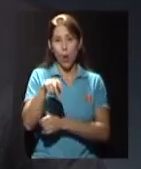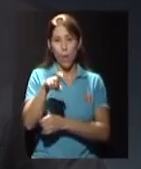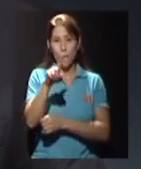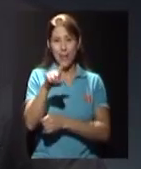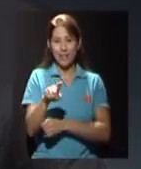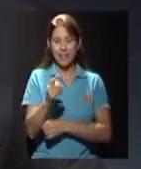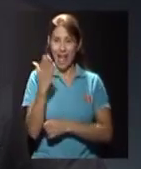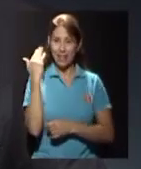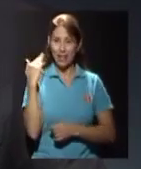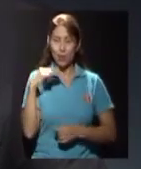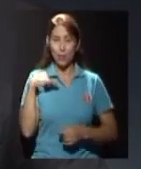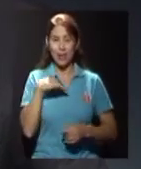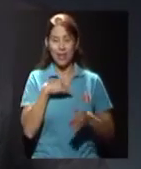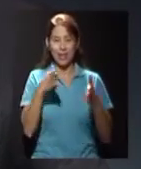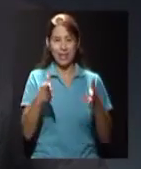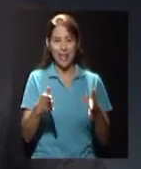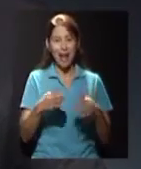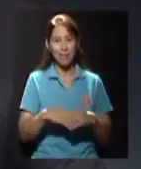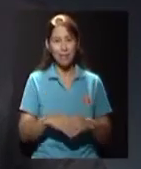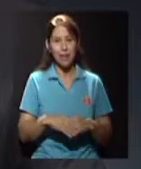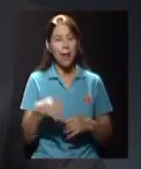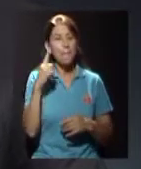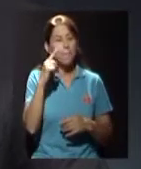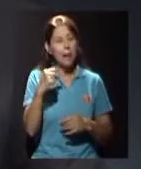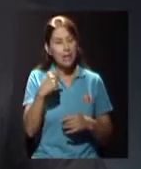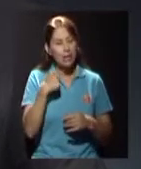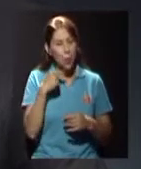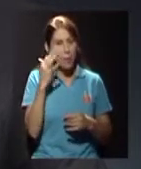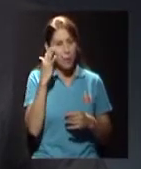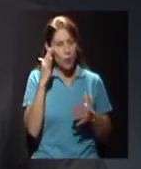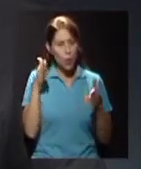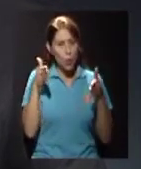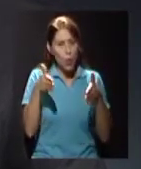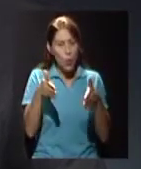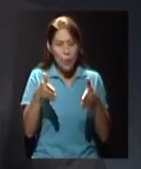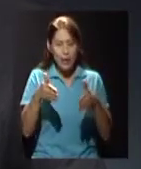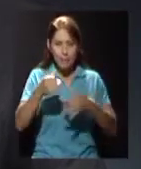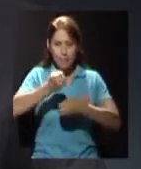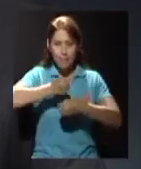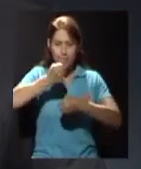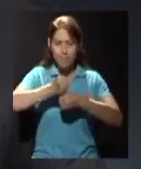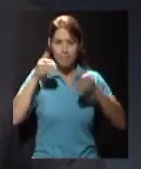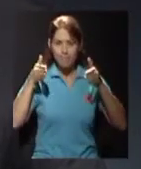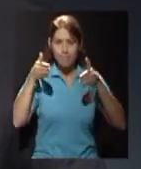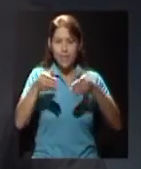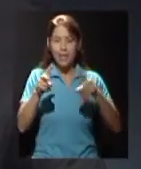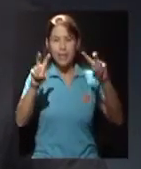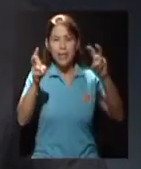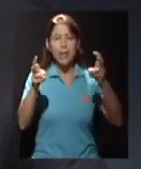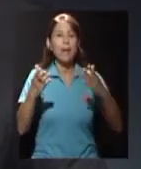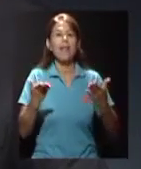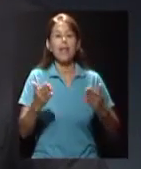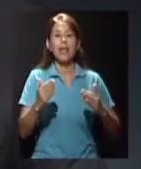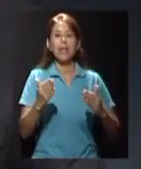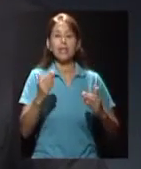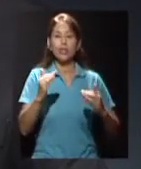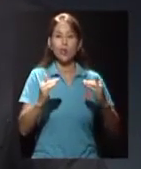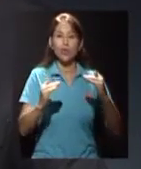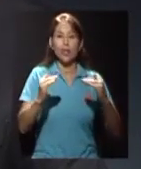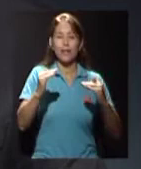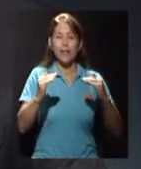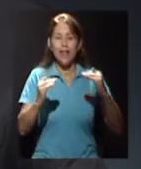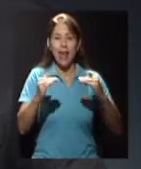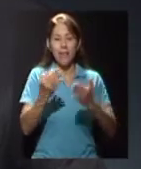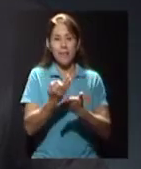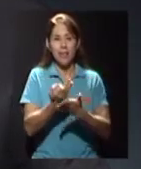para preocuparme y ocuparme especialmente del tema de la sostenibilidad financiera a